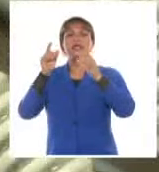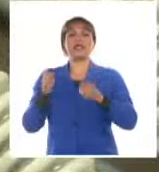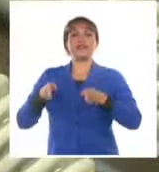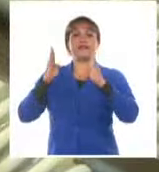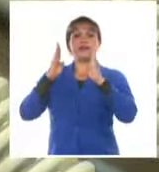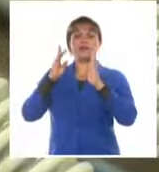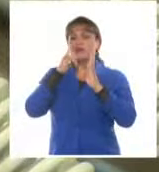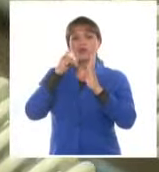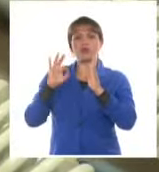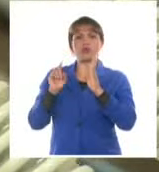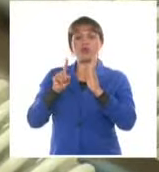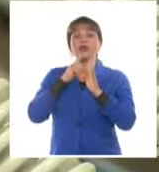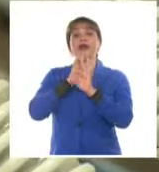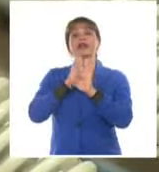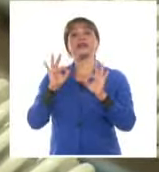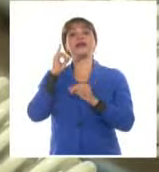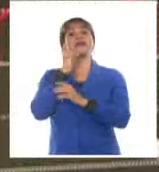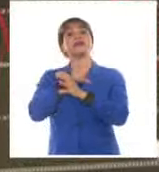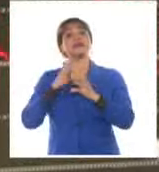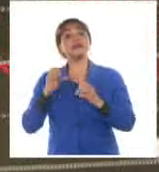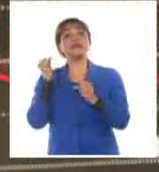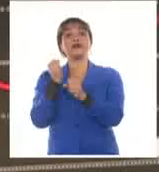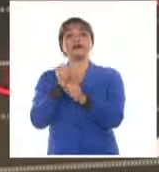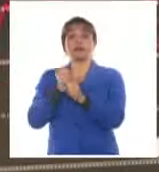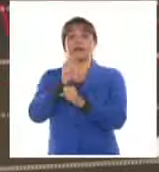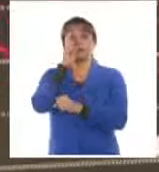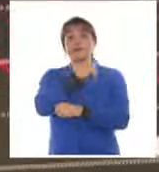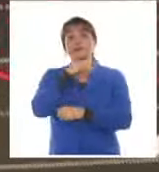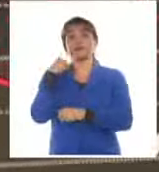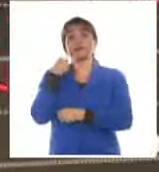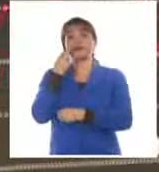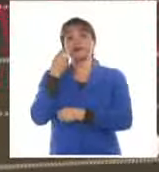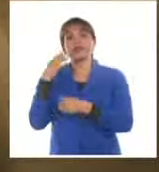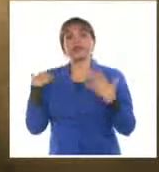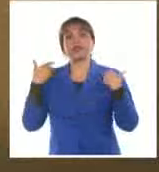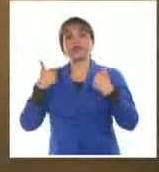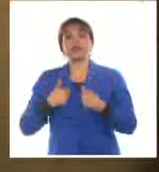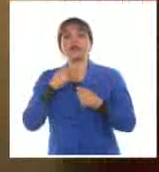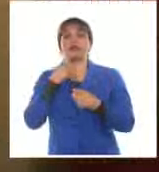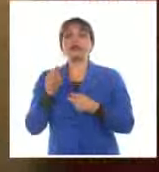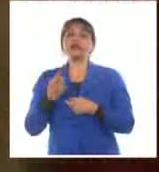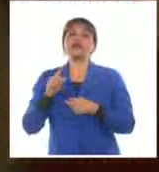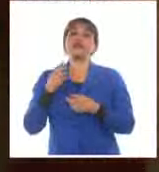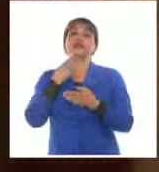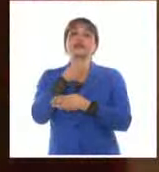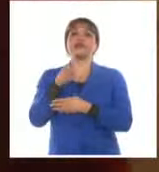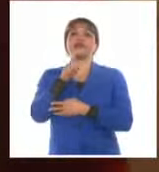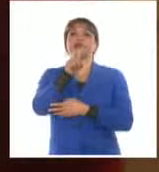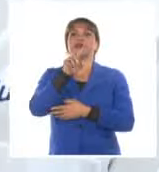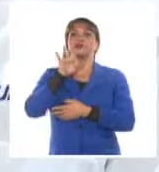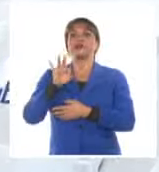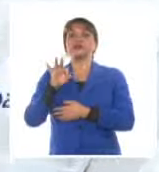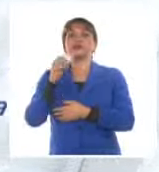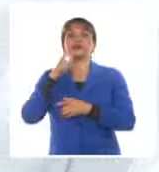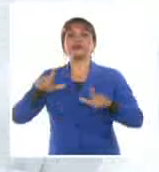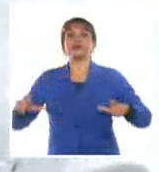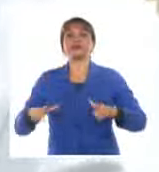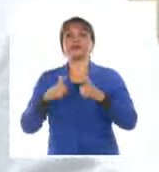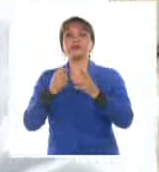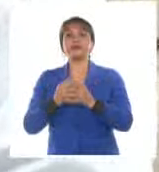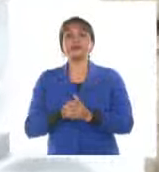por la calidad científica de sus servicios, como reconoció su director durante el homenaje por este 128 aniversario. La